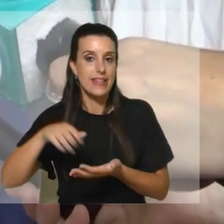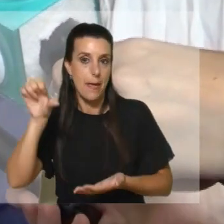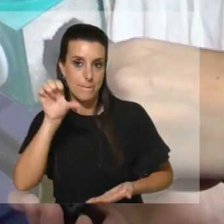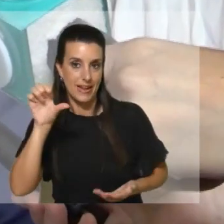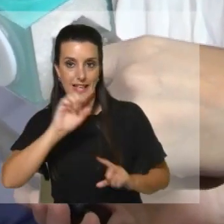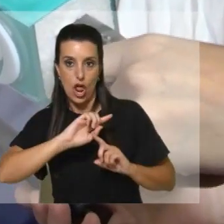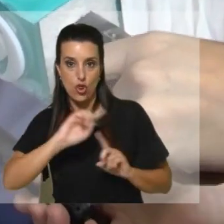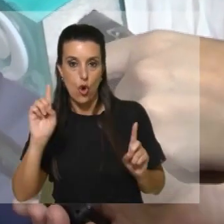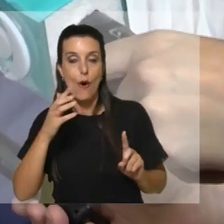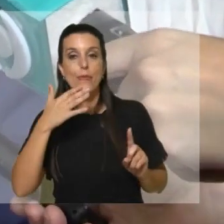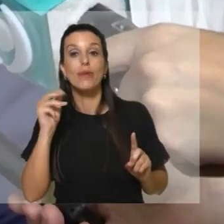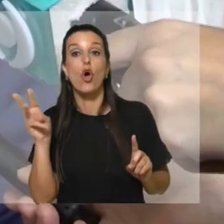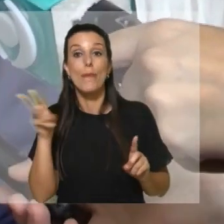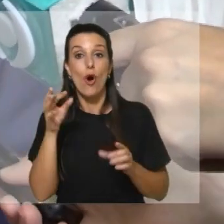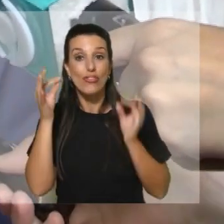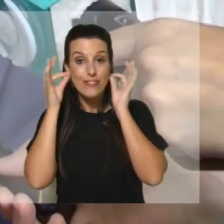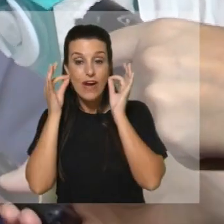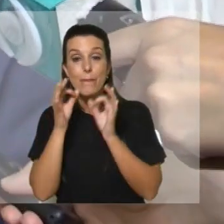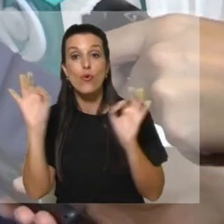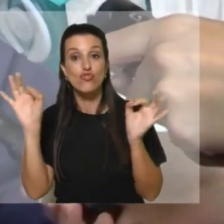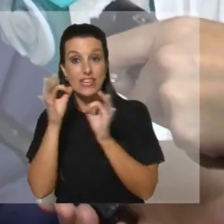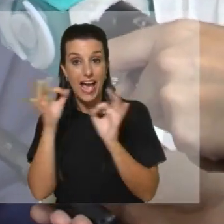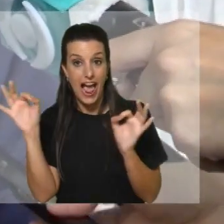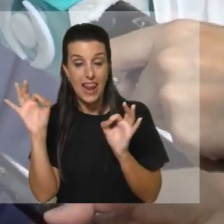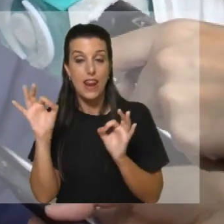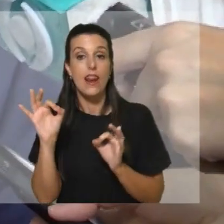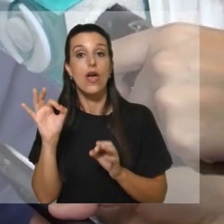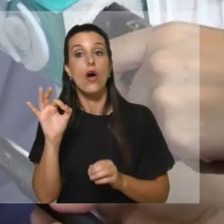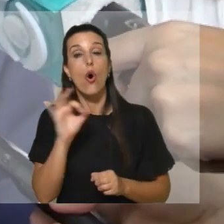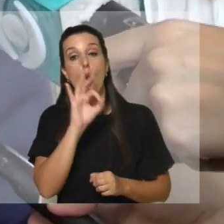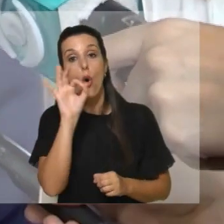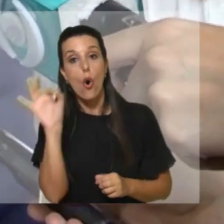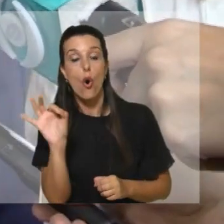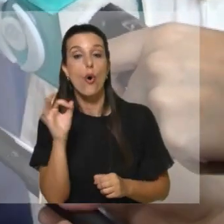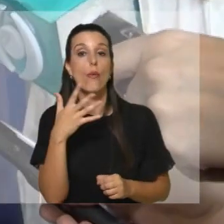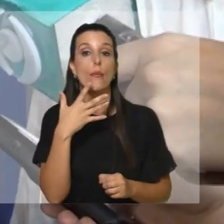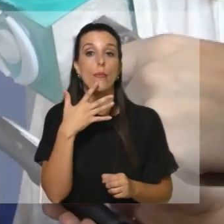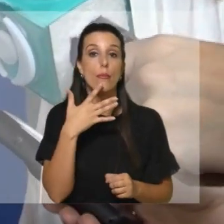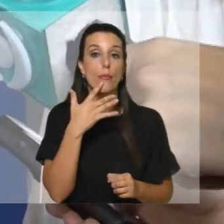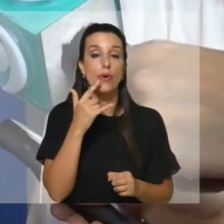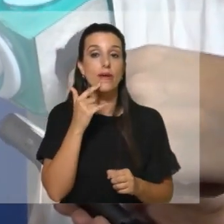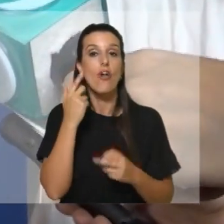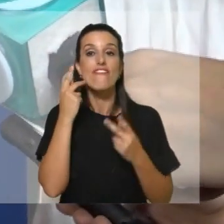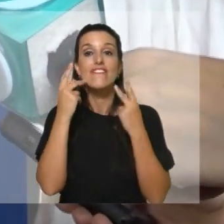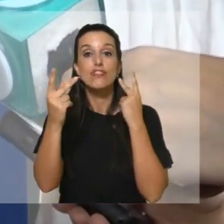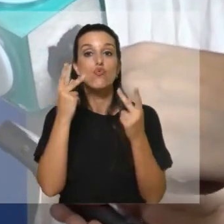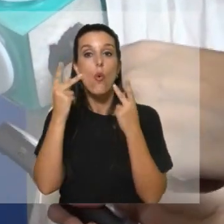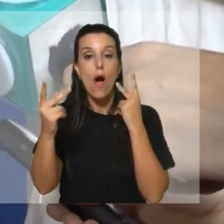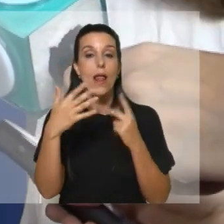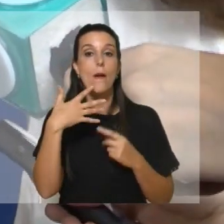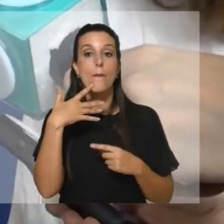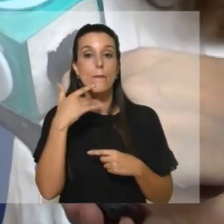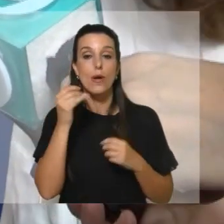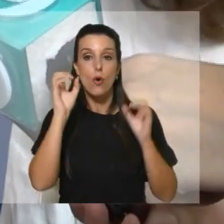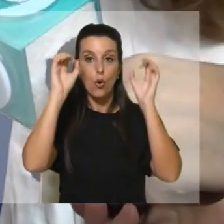sea tanto de las plataformas musicales como Spotify o de las plataformas audiovisuales como Netflix como